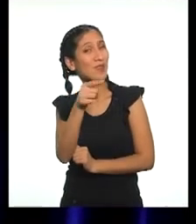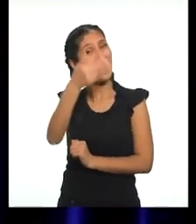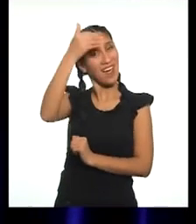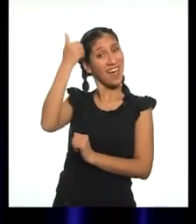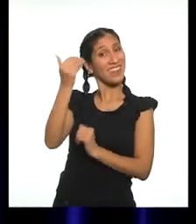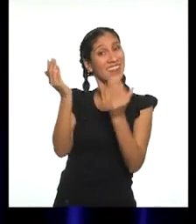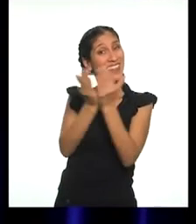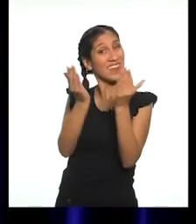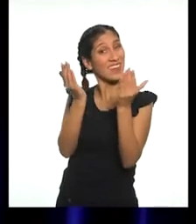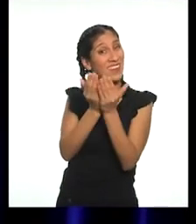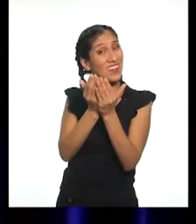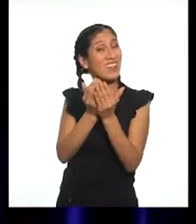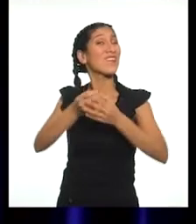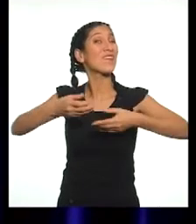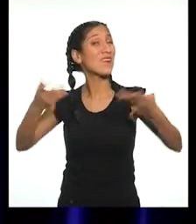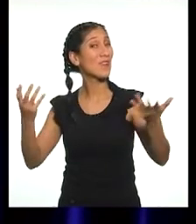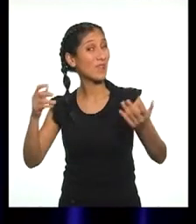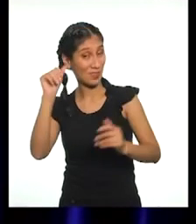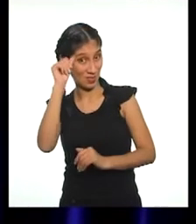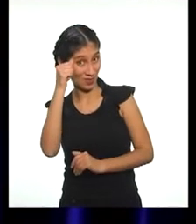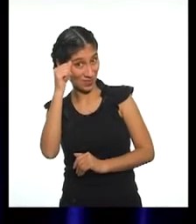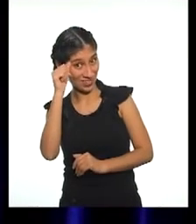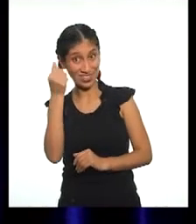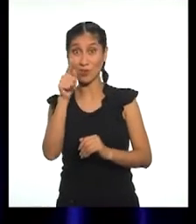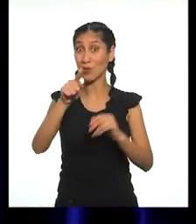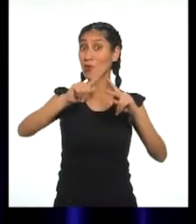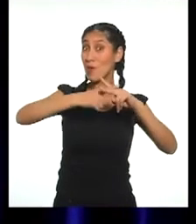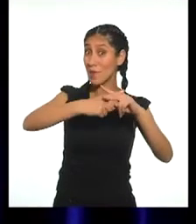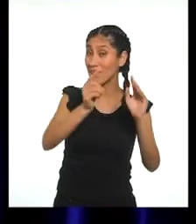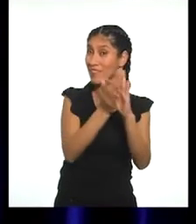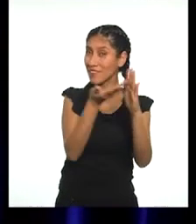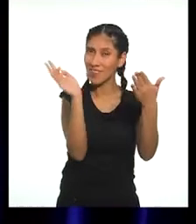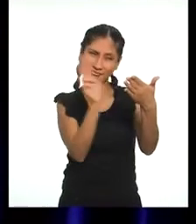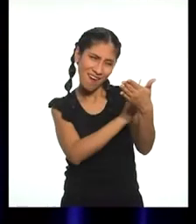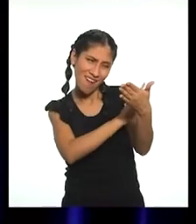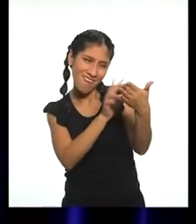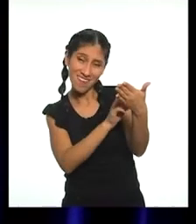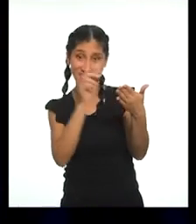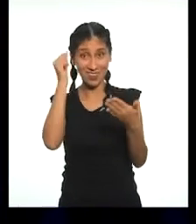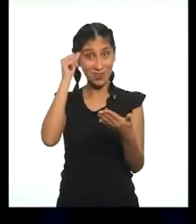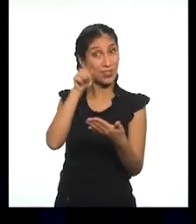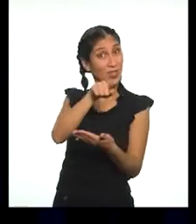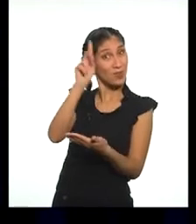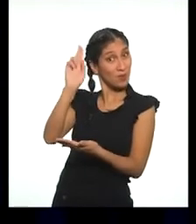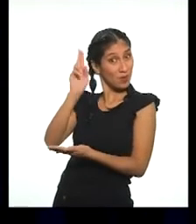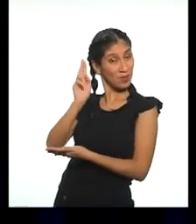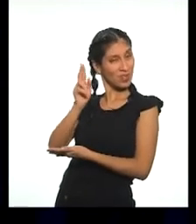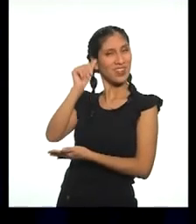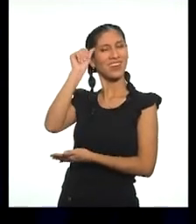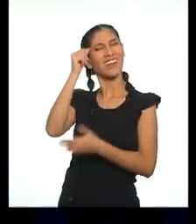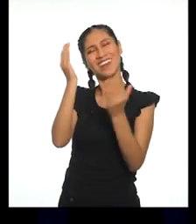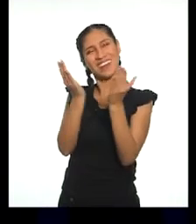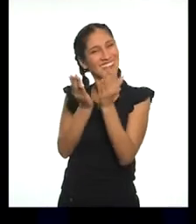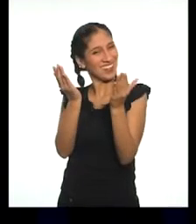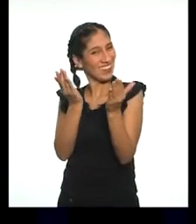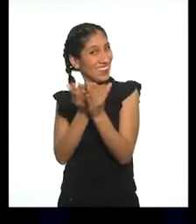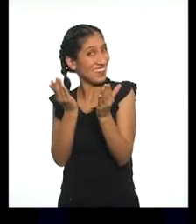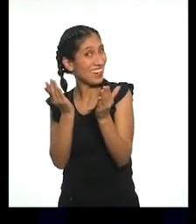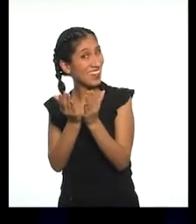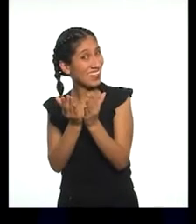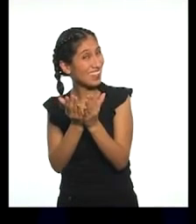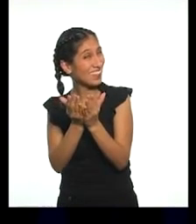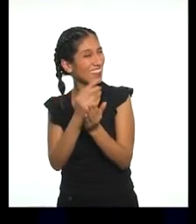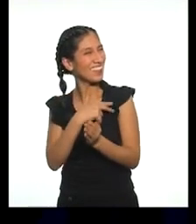escuela? ¿Te acuerdas cuando empezaste a leer? ¿Te acuerdas de tus profesores? Recordar el colegio o la escuela de